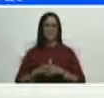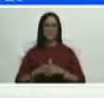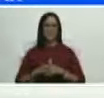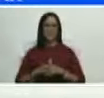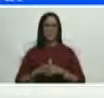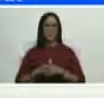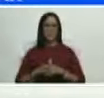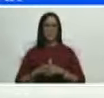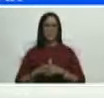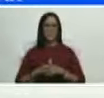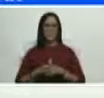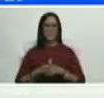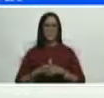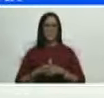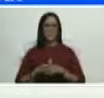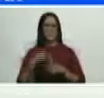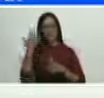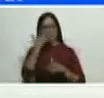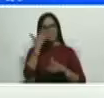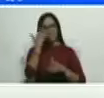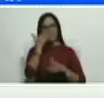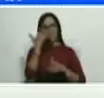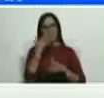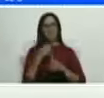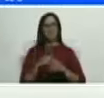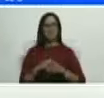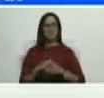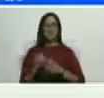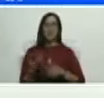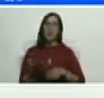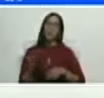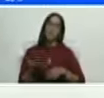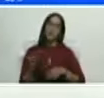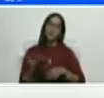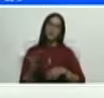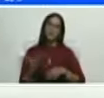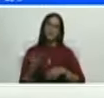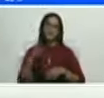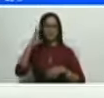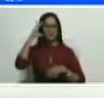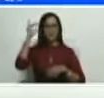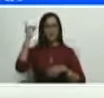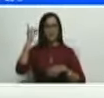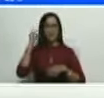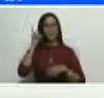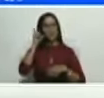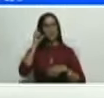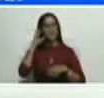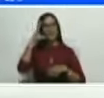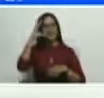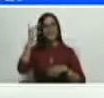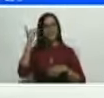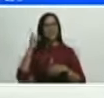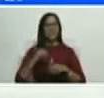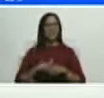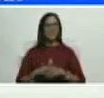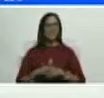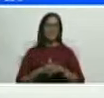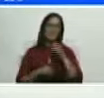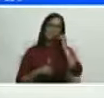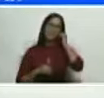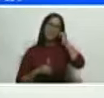presidente y me parece fundamental delsy vamos a escuchar a delsi Rodríguez vale